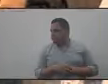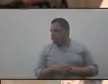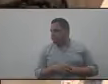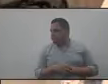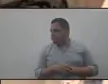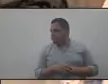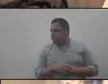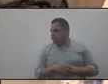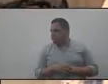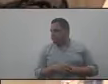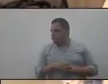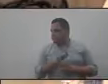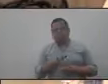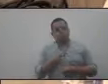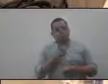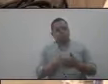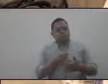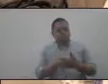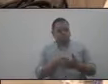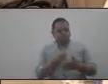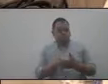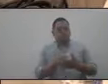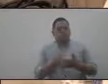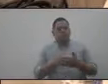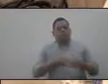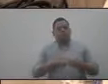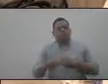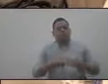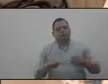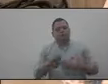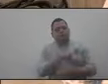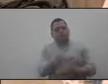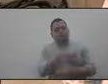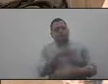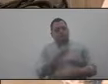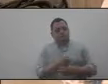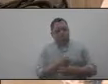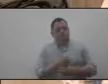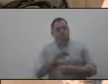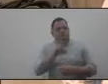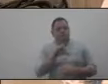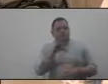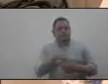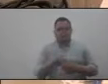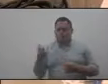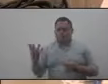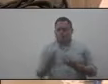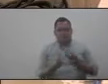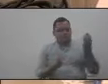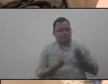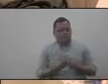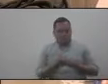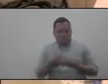los esfuerzos ingentes que ha venido haciendo la gerencia con todo su equipo de trabajo,